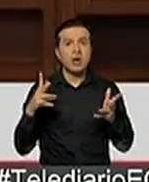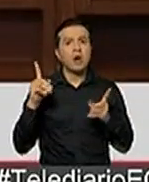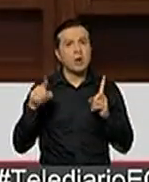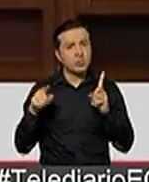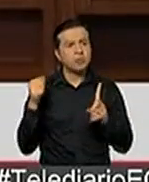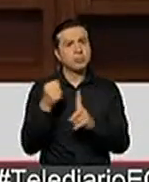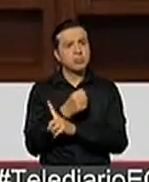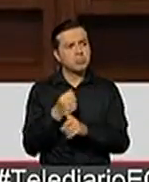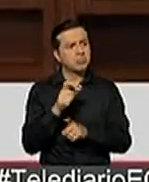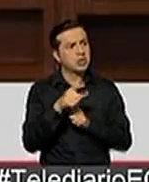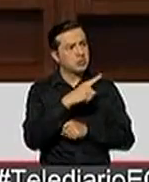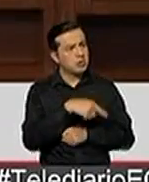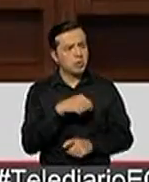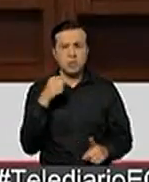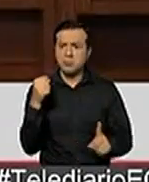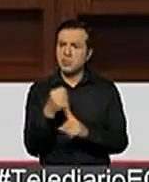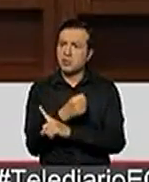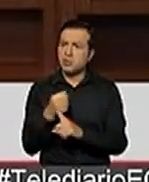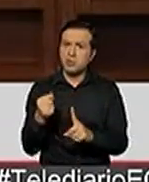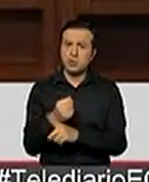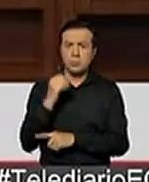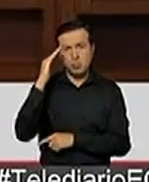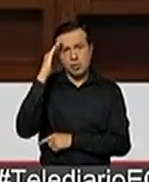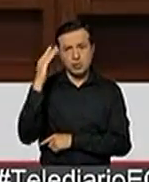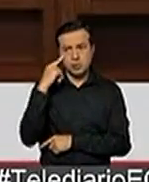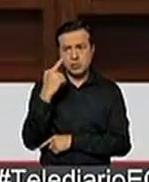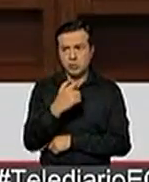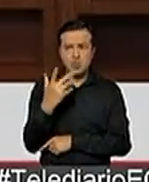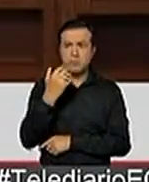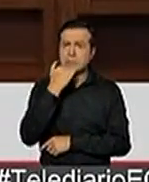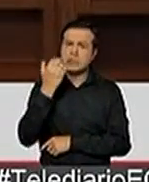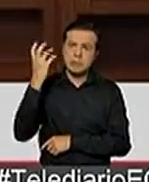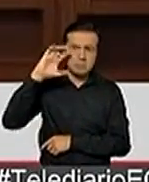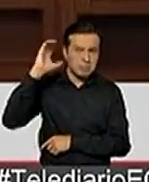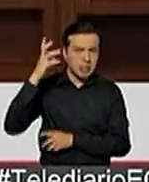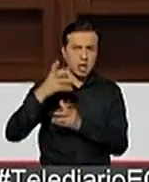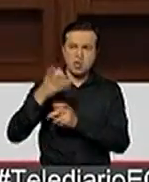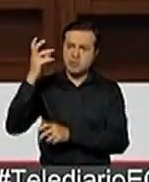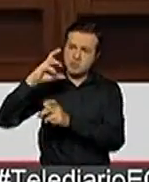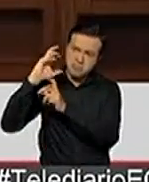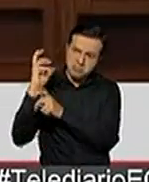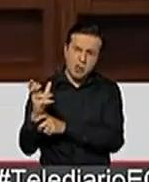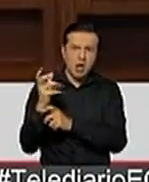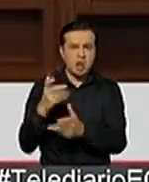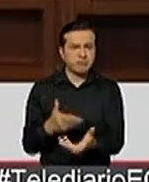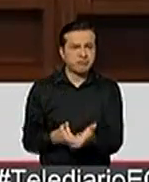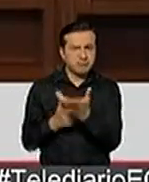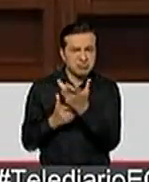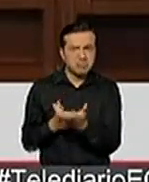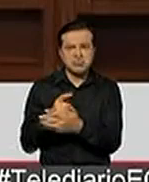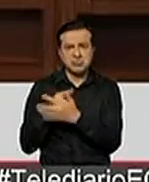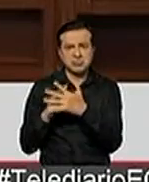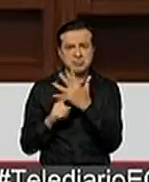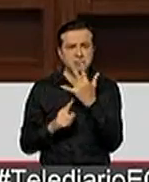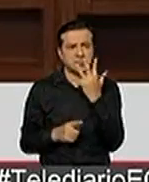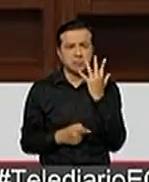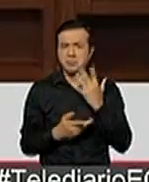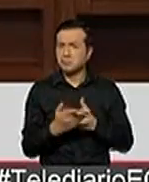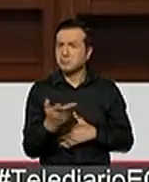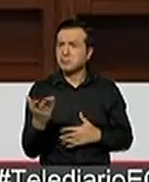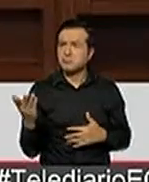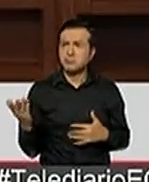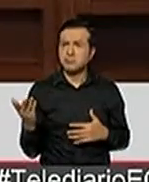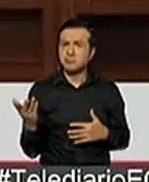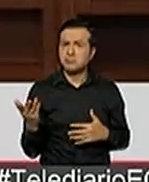agredidos por la población o por estos malhechores con piedras, con garrotes, con armas de fuego, etcétera, y que